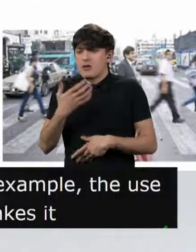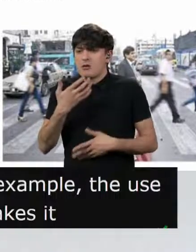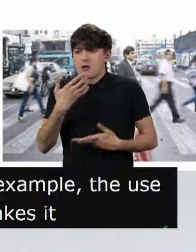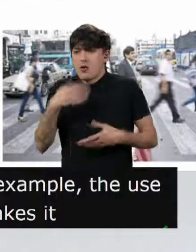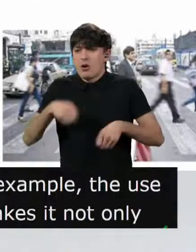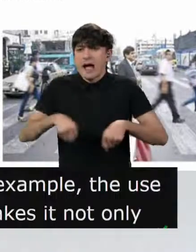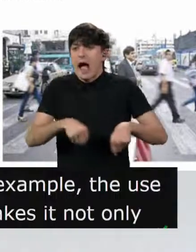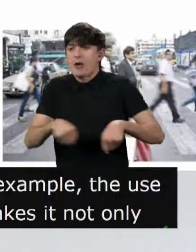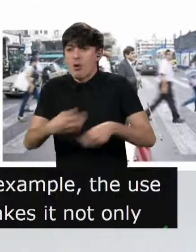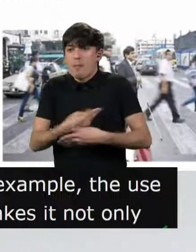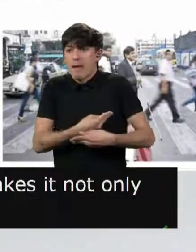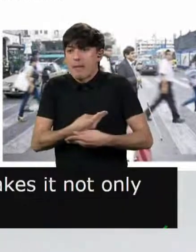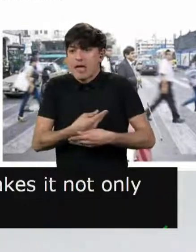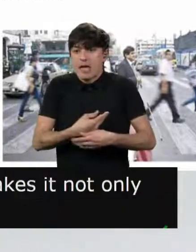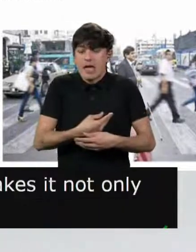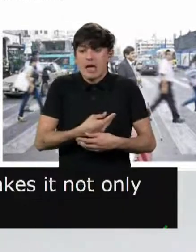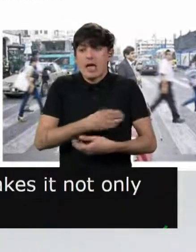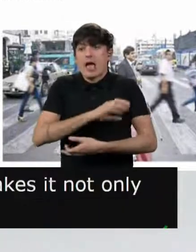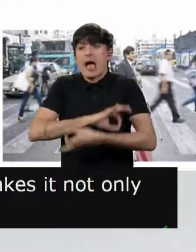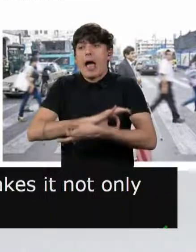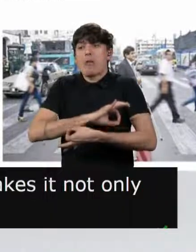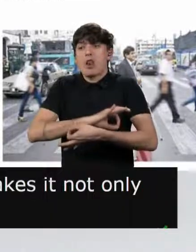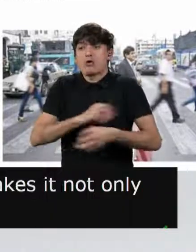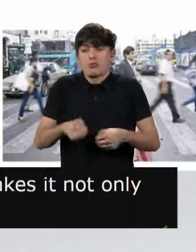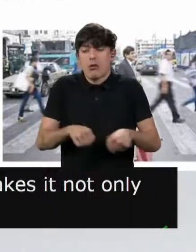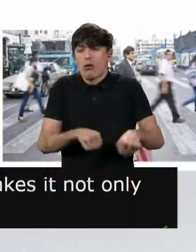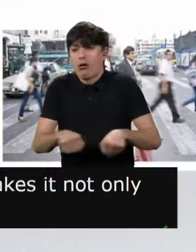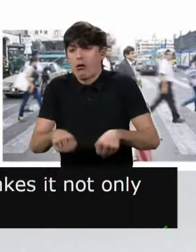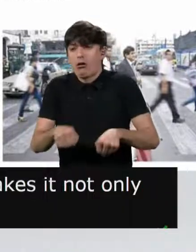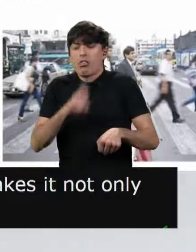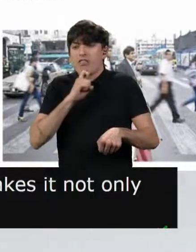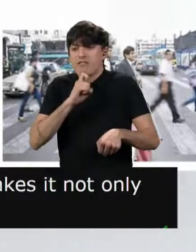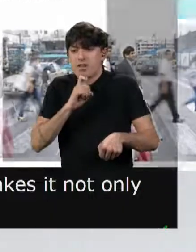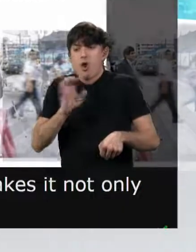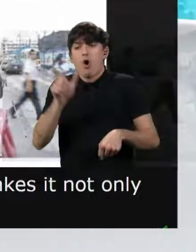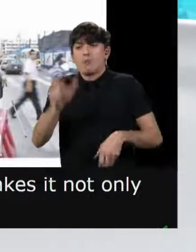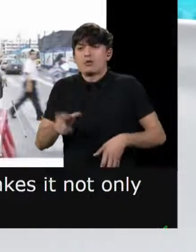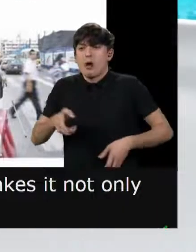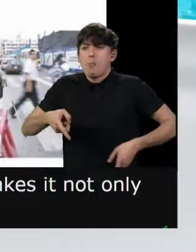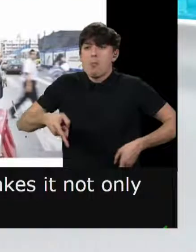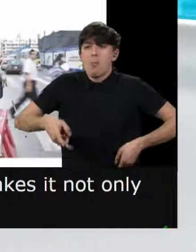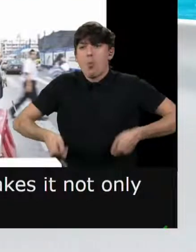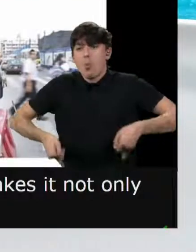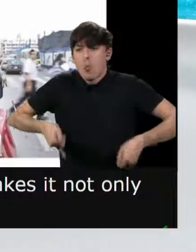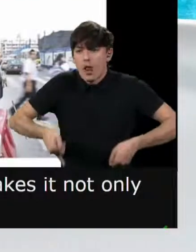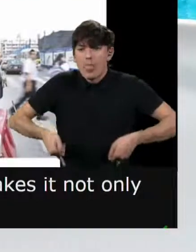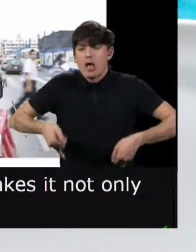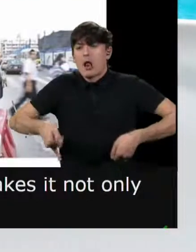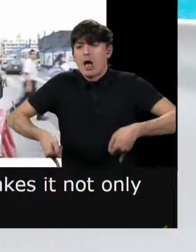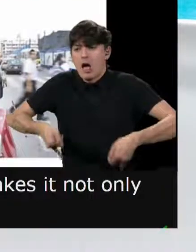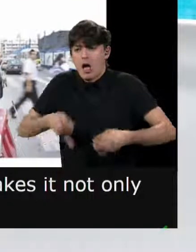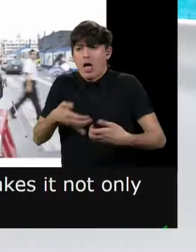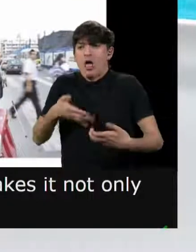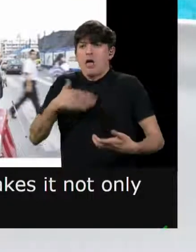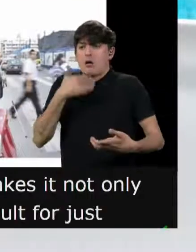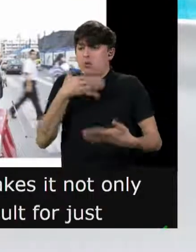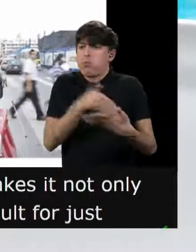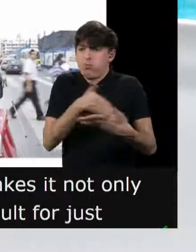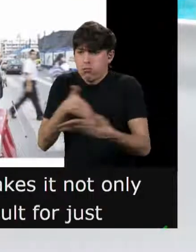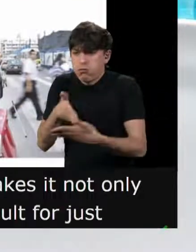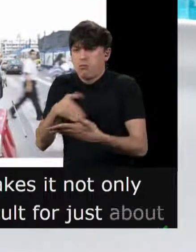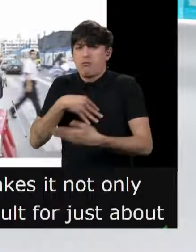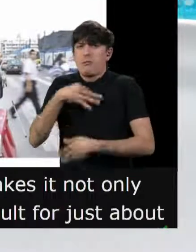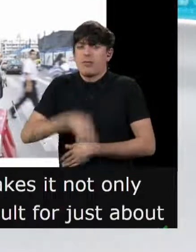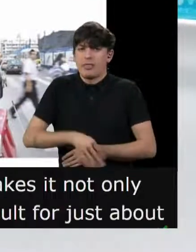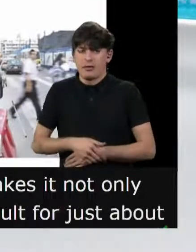gemelar, a una persona que vaya but it also con makes it muletas, difficult pues como decía antes Álvaro, ya for tiene un for accidente just en un about momento anyone determinado. to Se